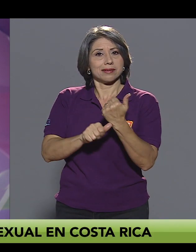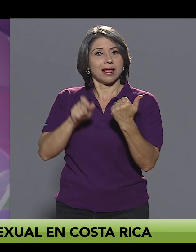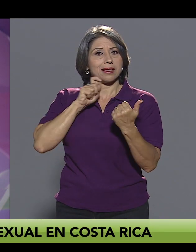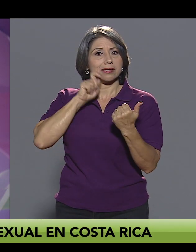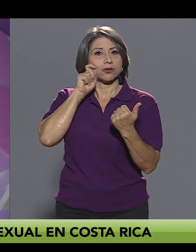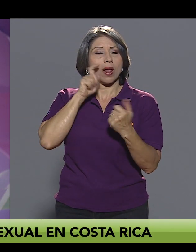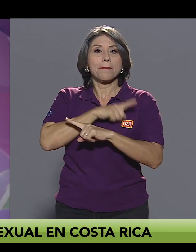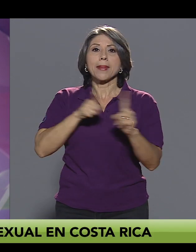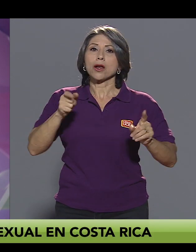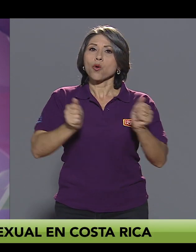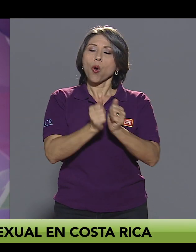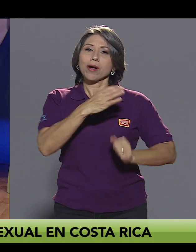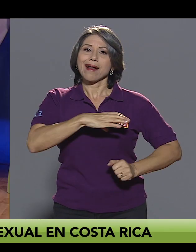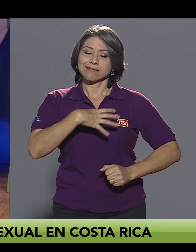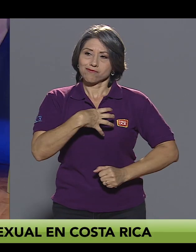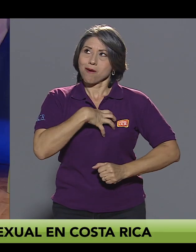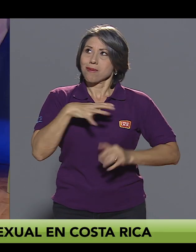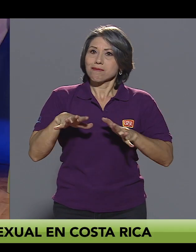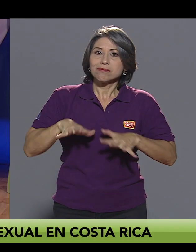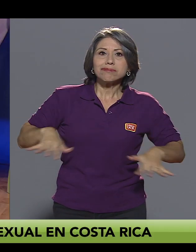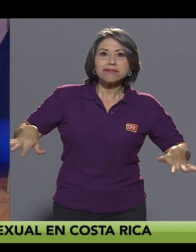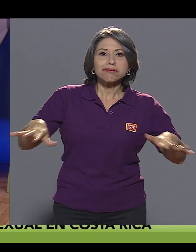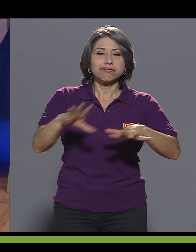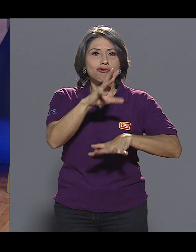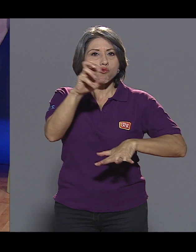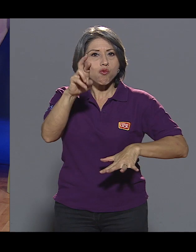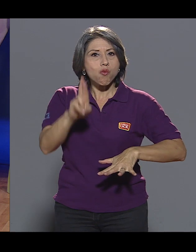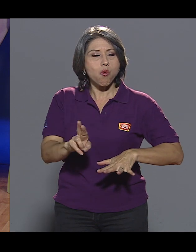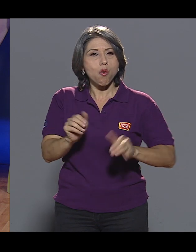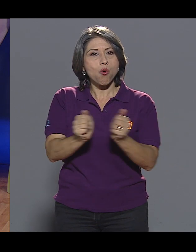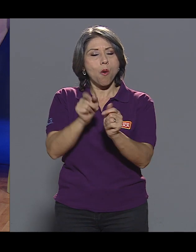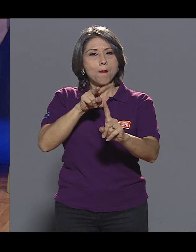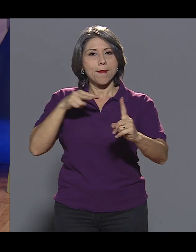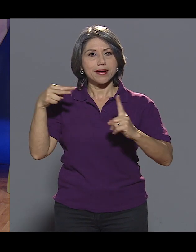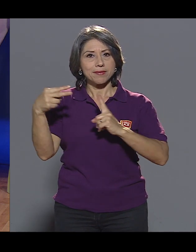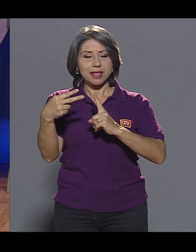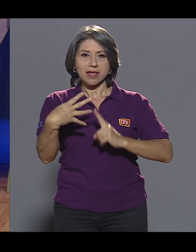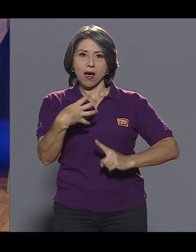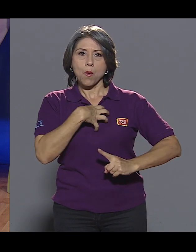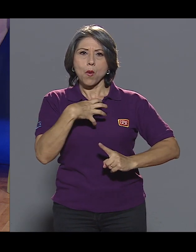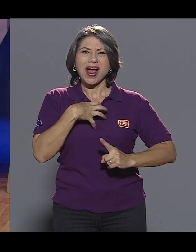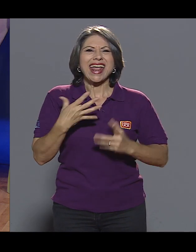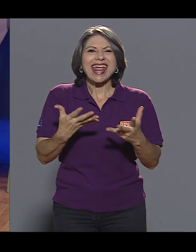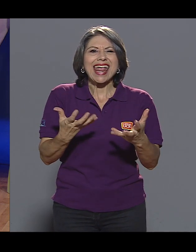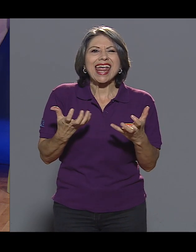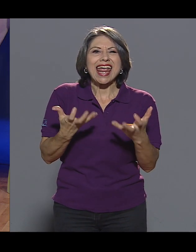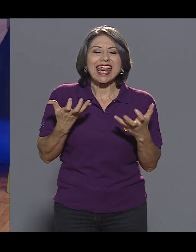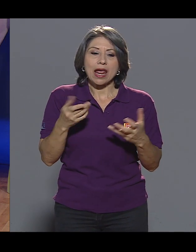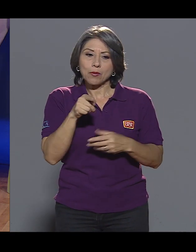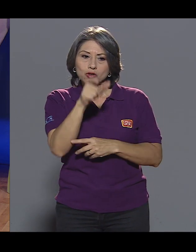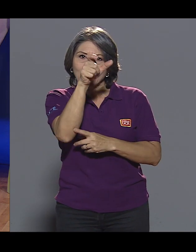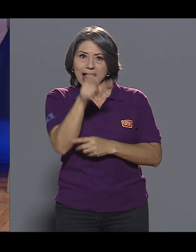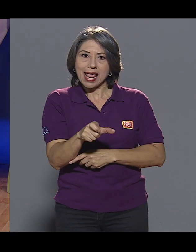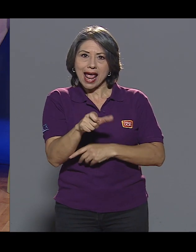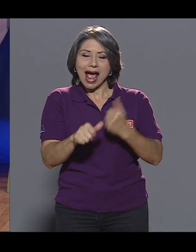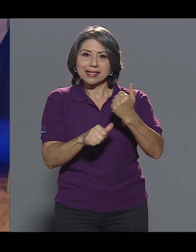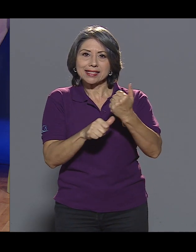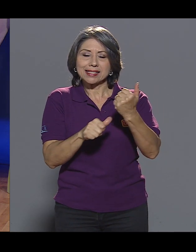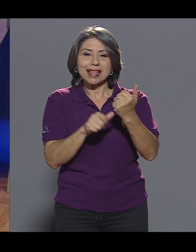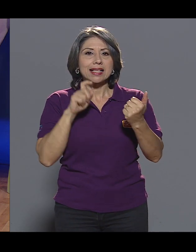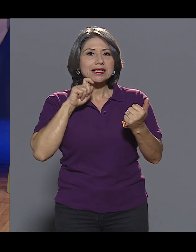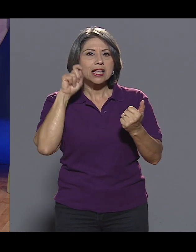desde nuestra idiosincrasia y también desde nuestra perspectiva sobre qué queremos que esta figura de